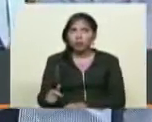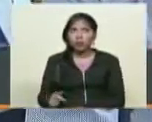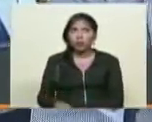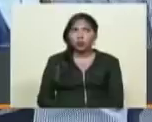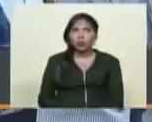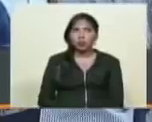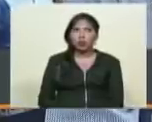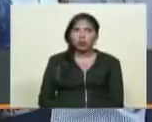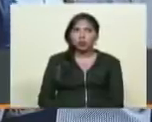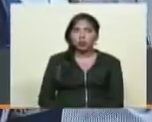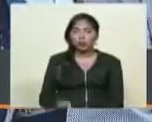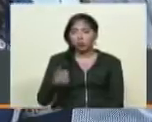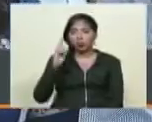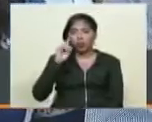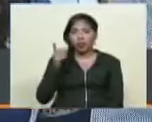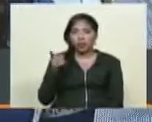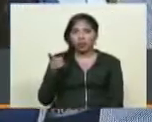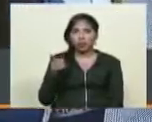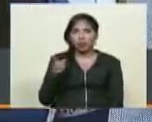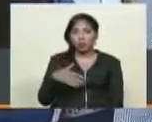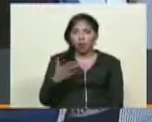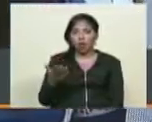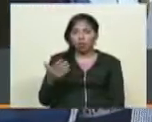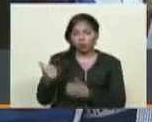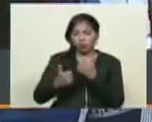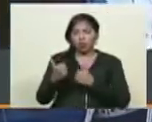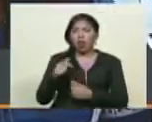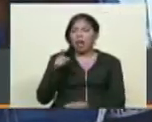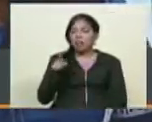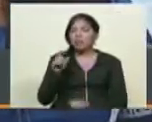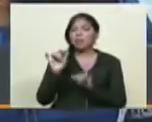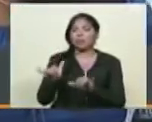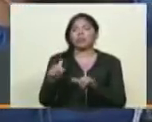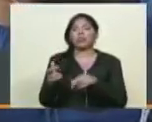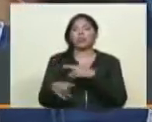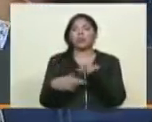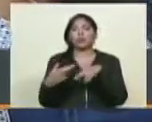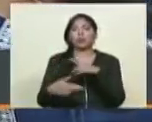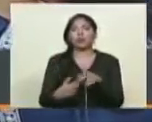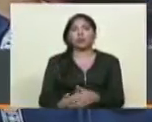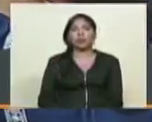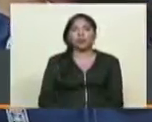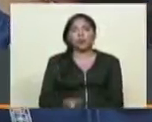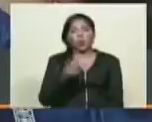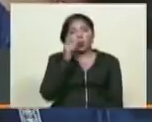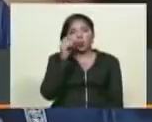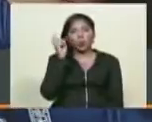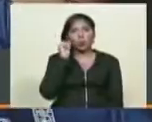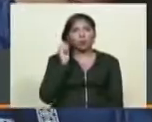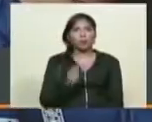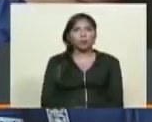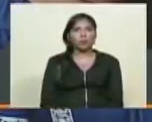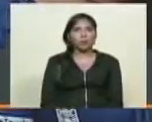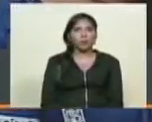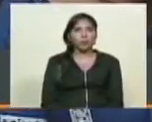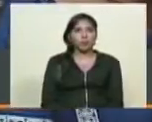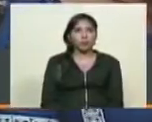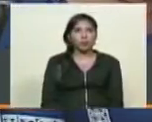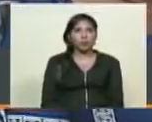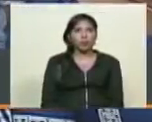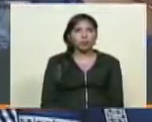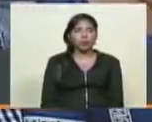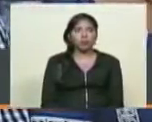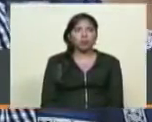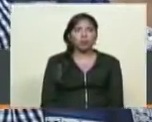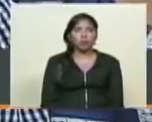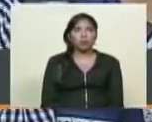tenían ningún tipo de aspiración de ser candidato hacia la revolución. Y candidatas también hacia la revolución. Y les